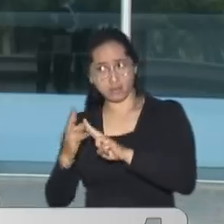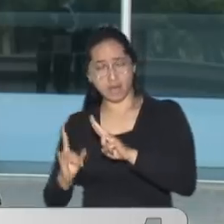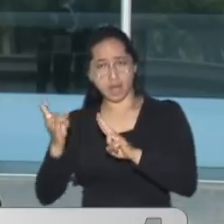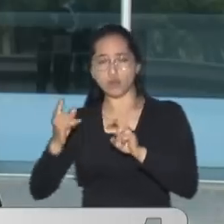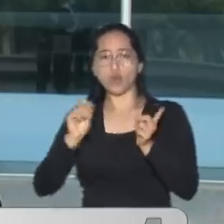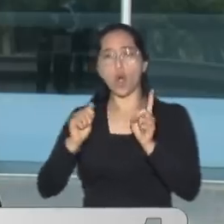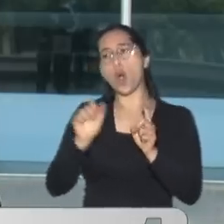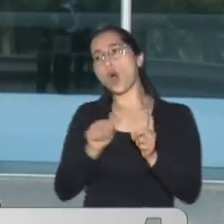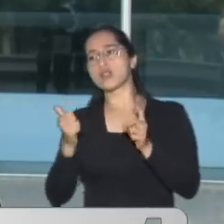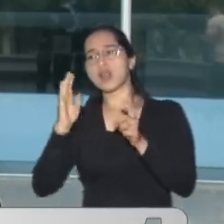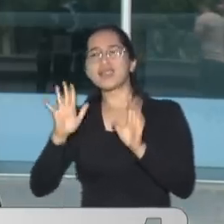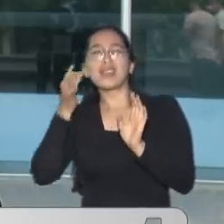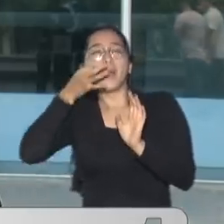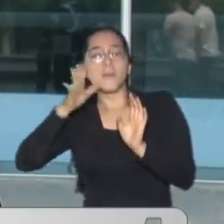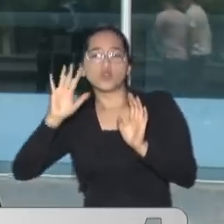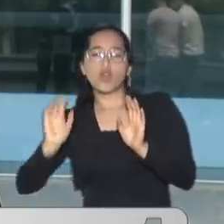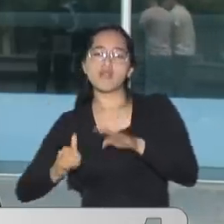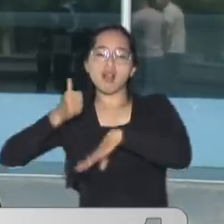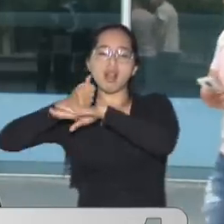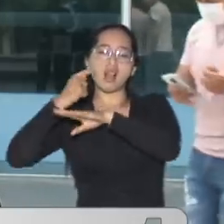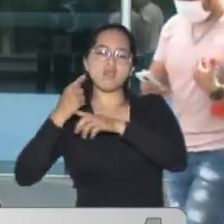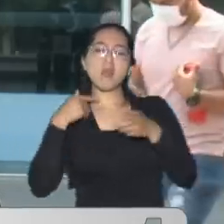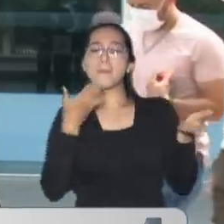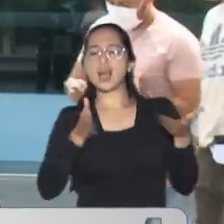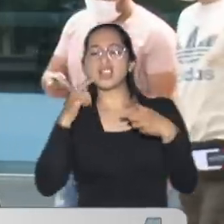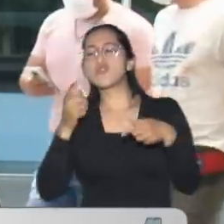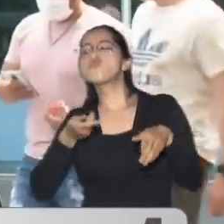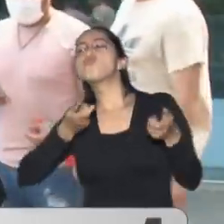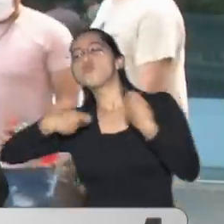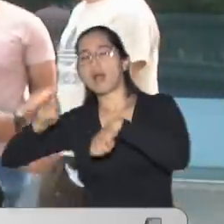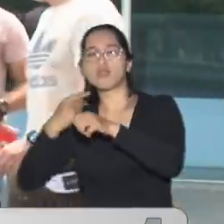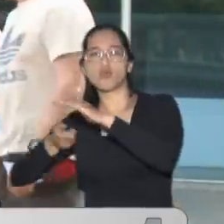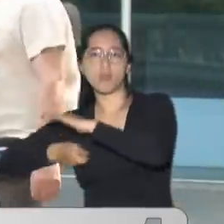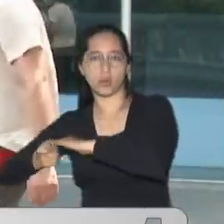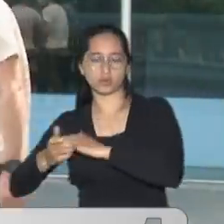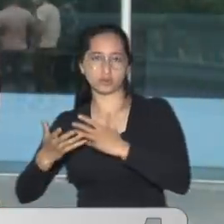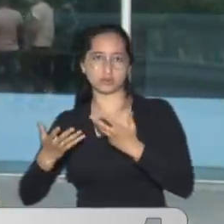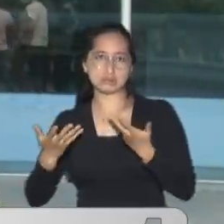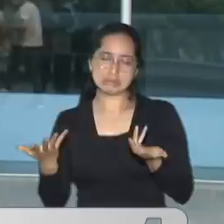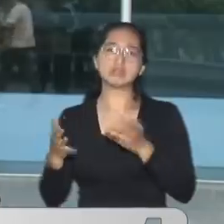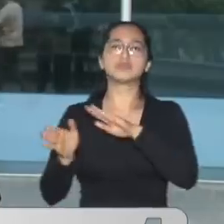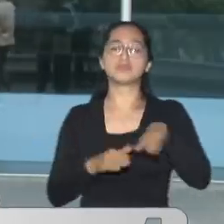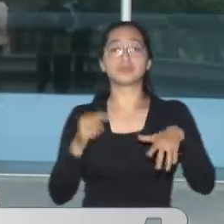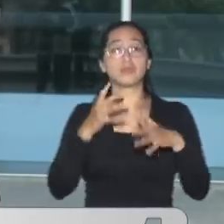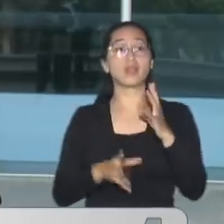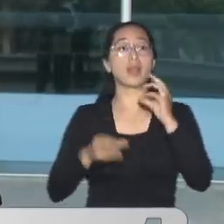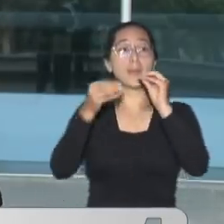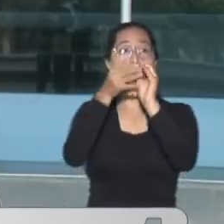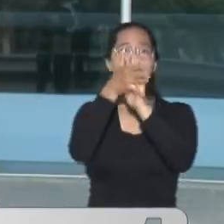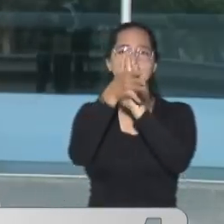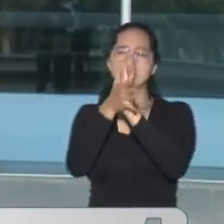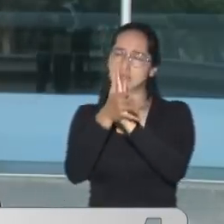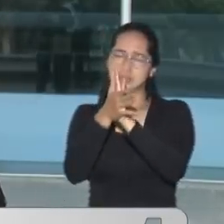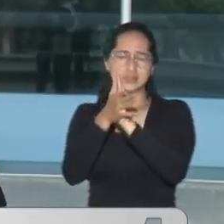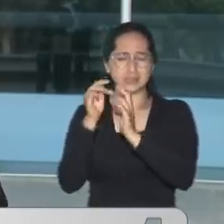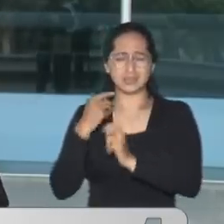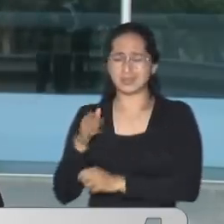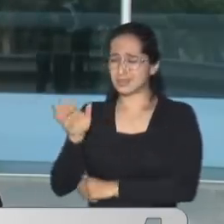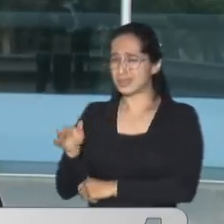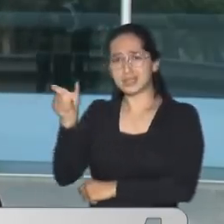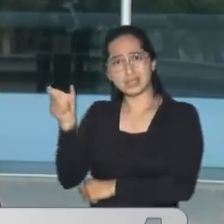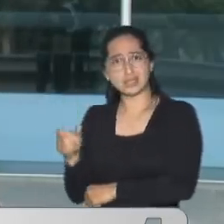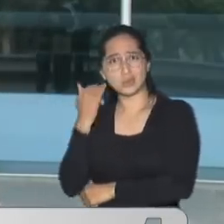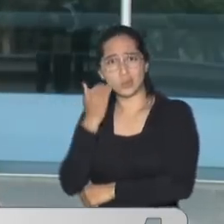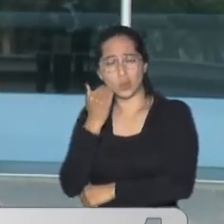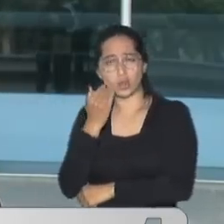En otras noticias, la familia de un joven de 31 años lo llora hoy, pero también explica y pide justicia. Aseguran que